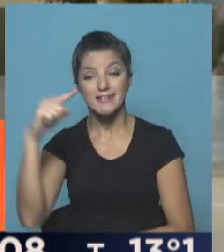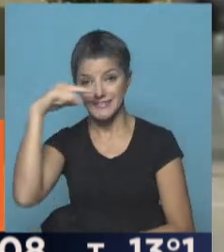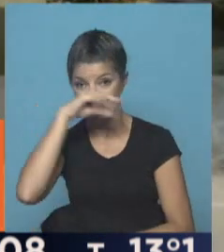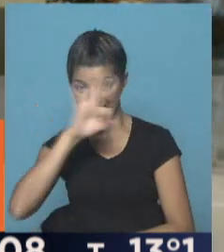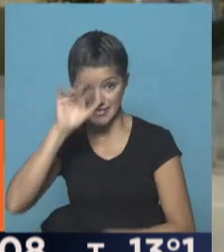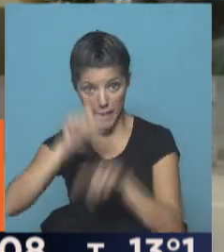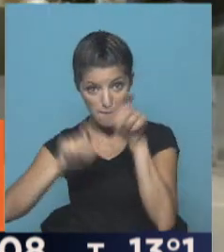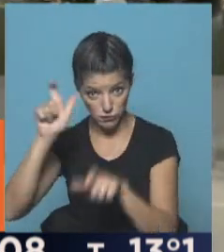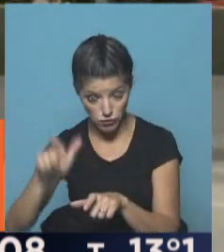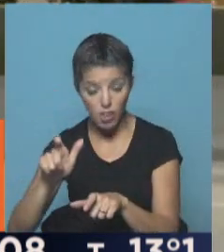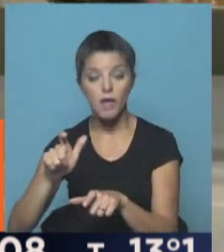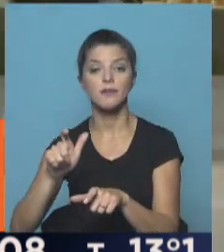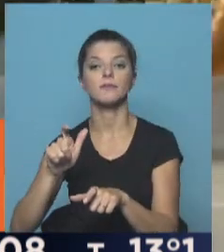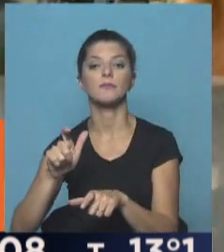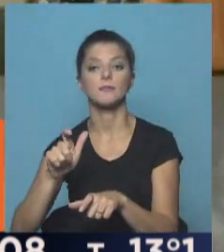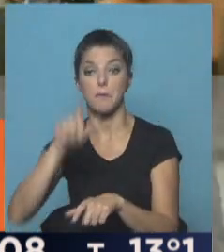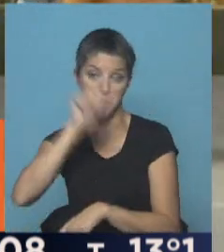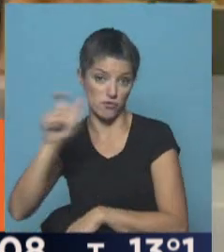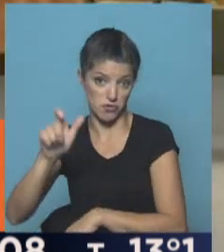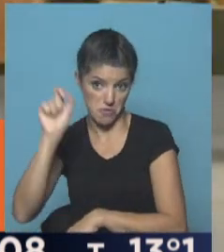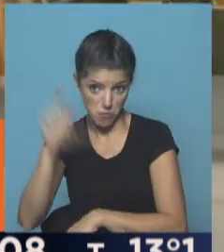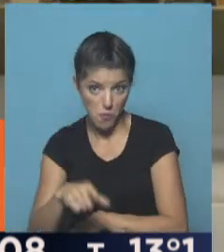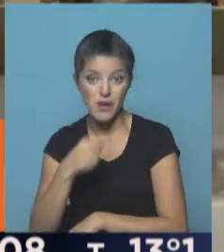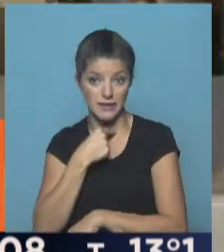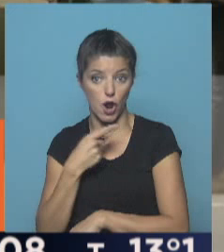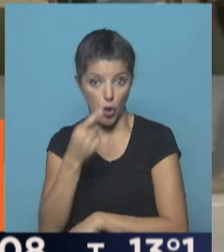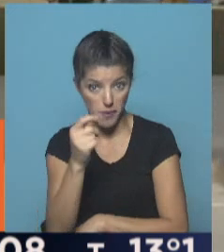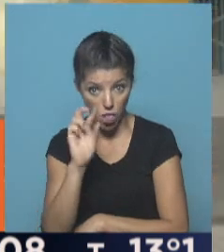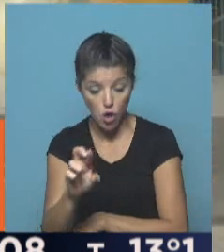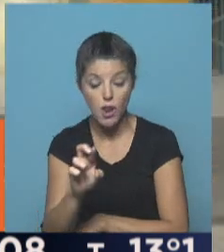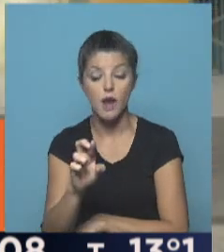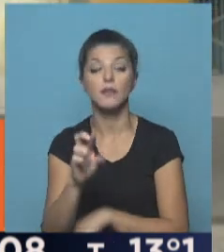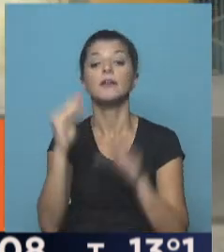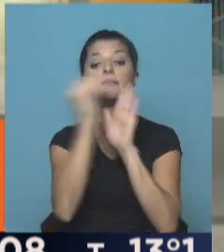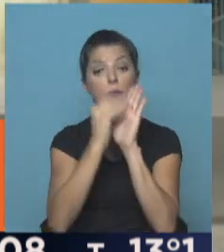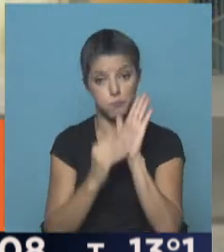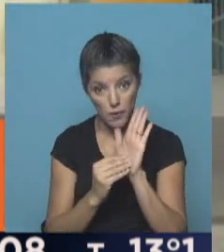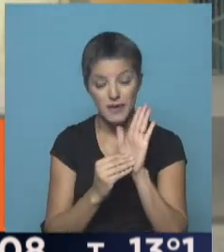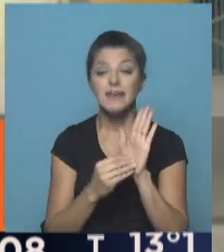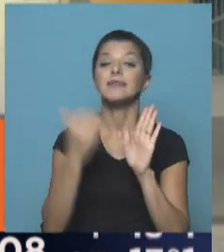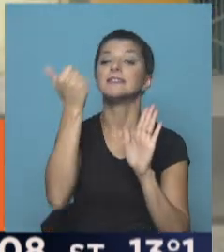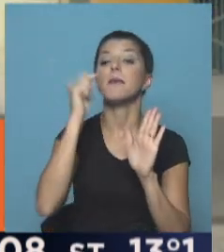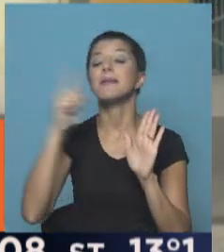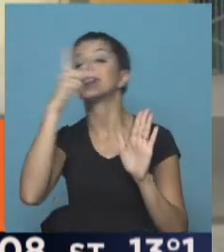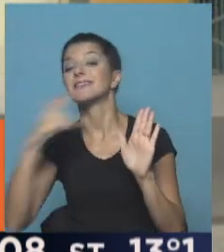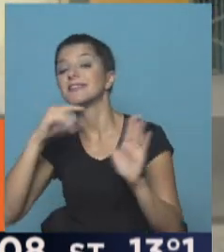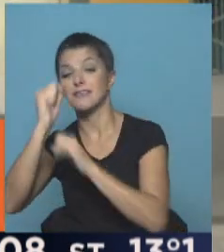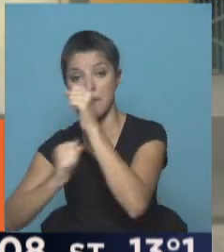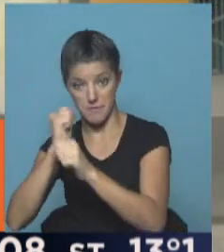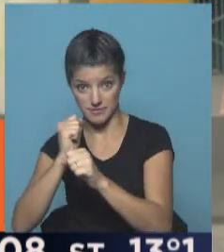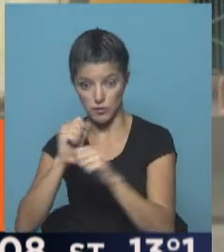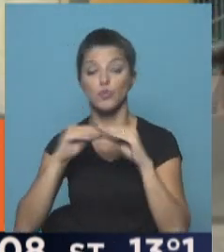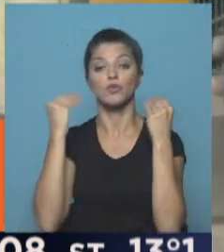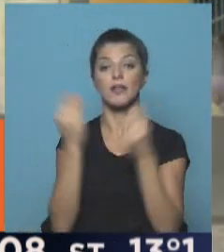46.700 personas, es decir, individuos que quieren acceder a esto, y 6.300 empresas. En total son